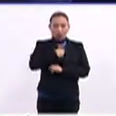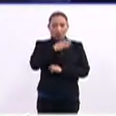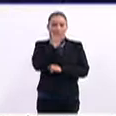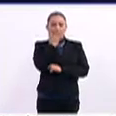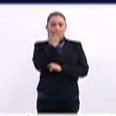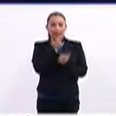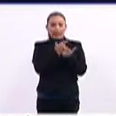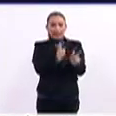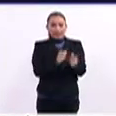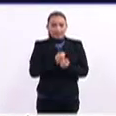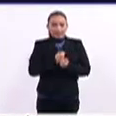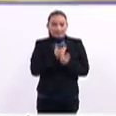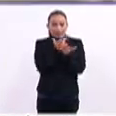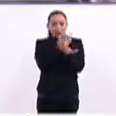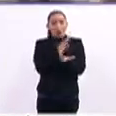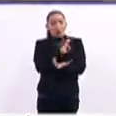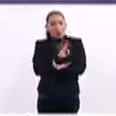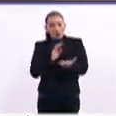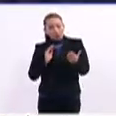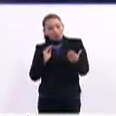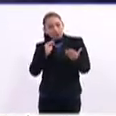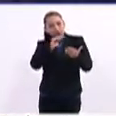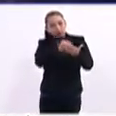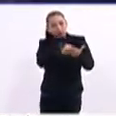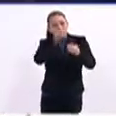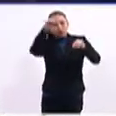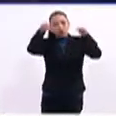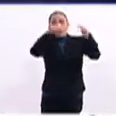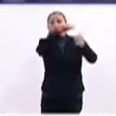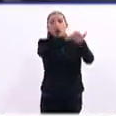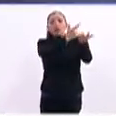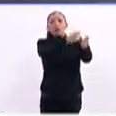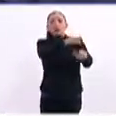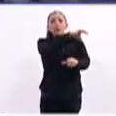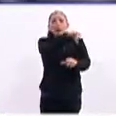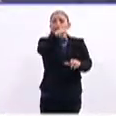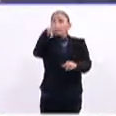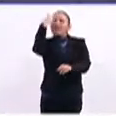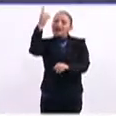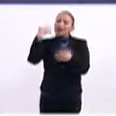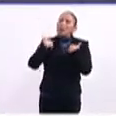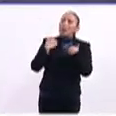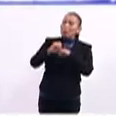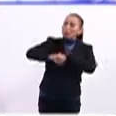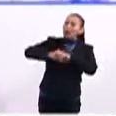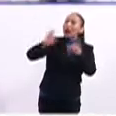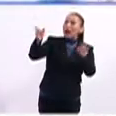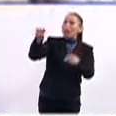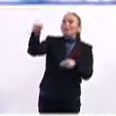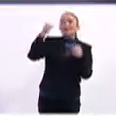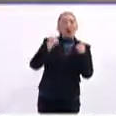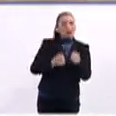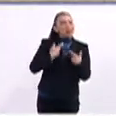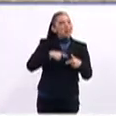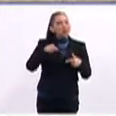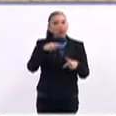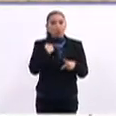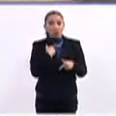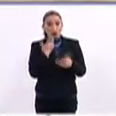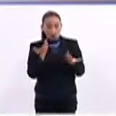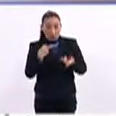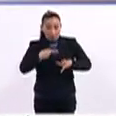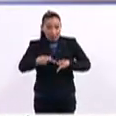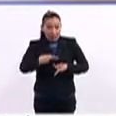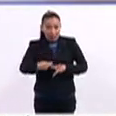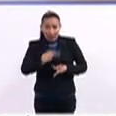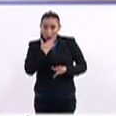libertad de expresión, yo podía colocar esta instalación en cualquier parte del mundo y era fácilmente entendible. ¿Por qué? Si yo no tengo 2